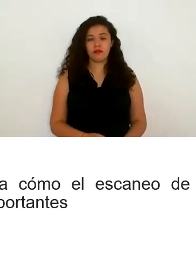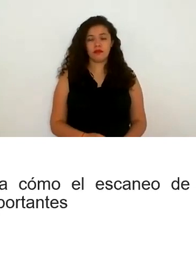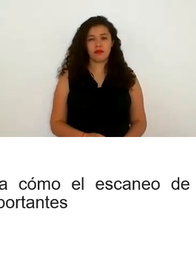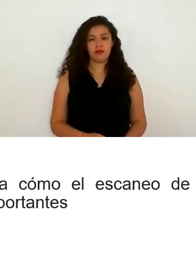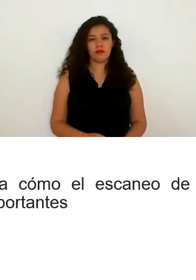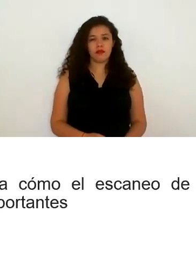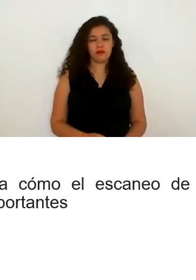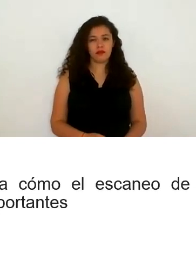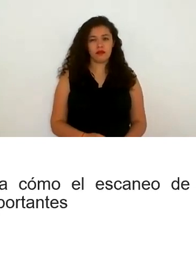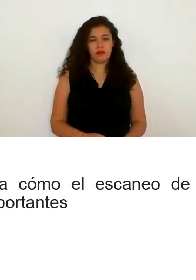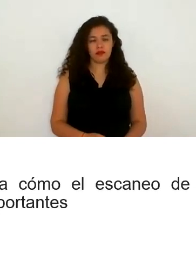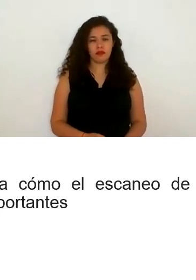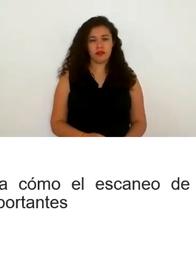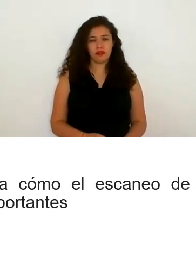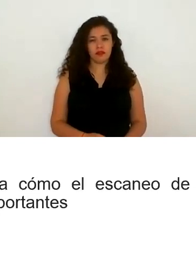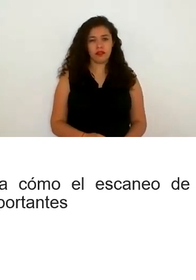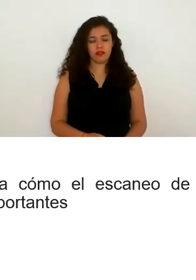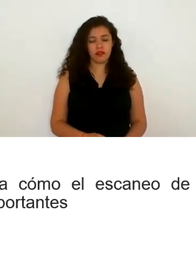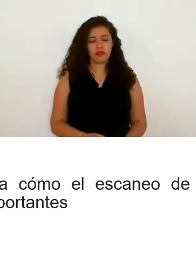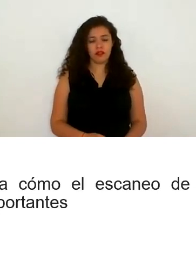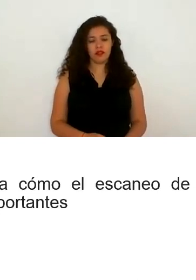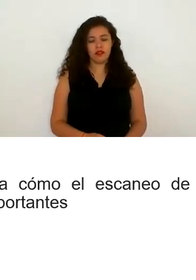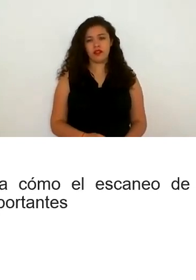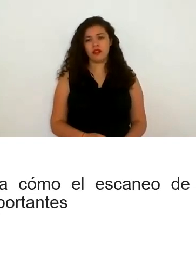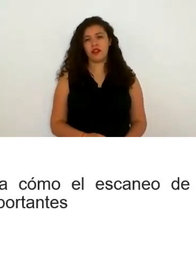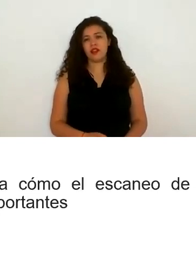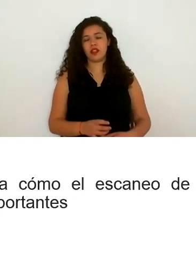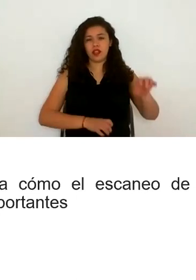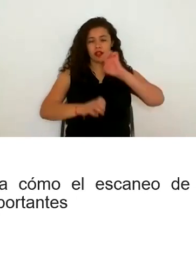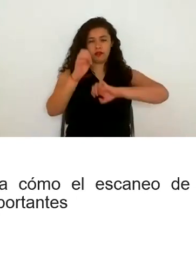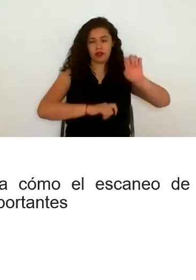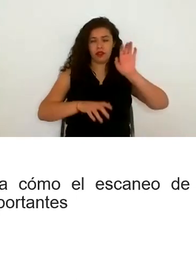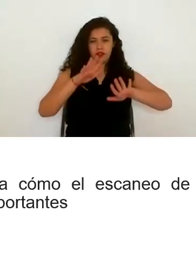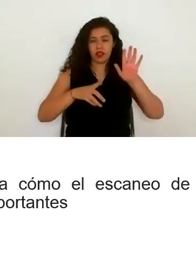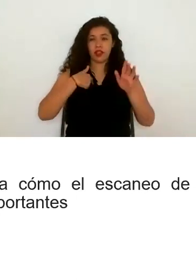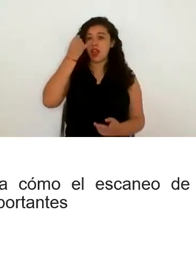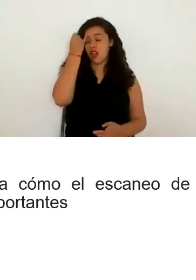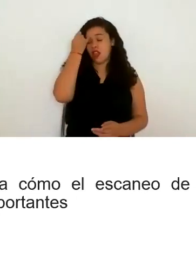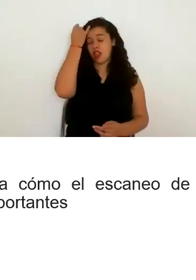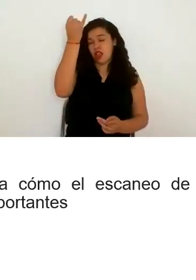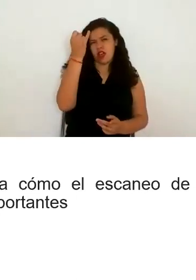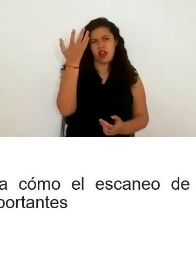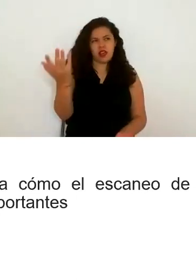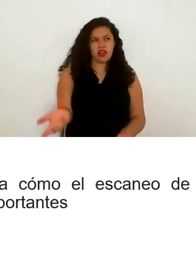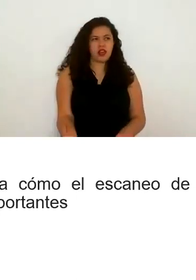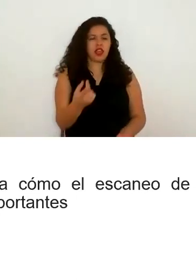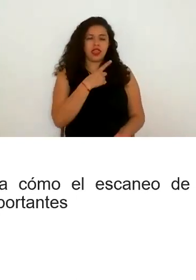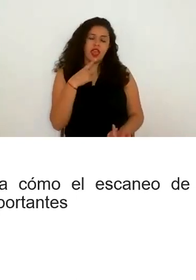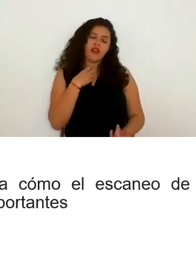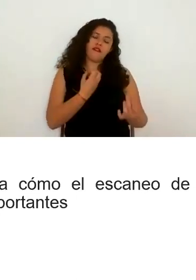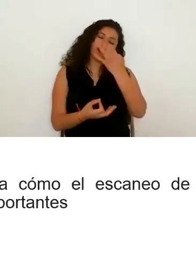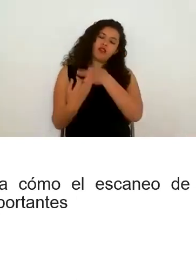Hay empresas que llegan a veces a las instituciones y les venden la idea de que no, todo se debe